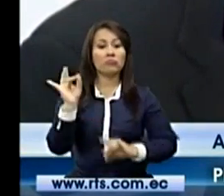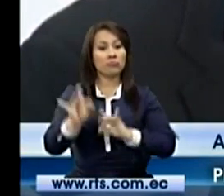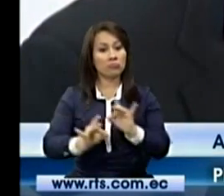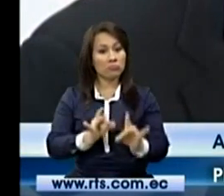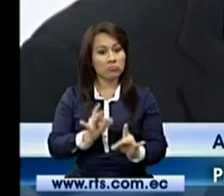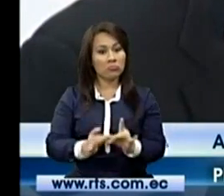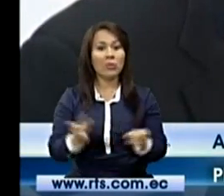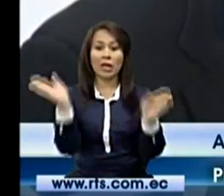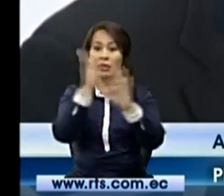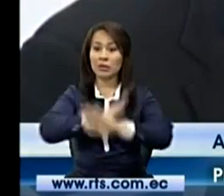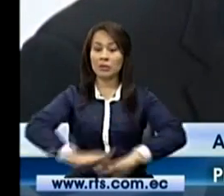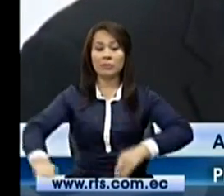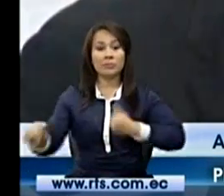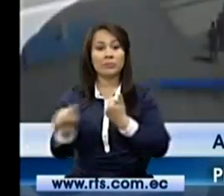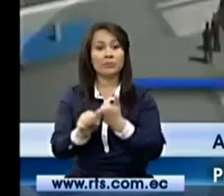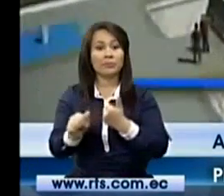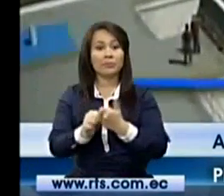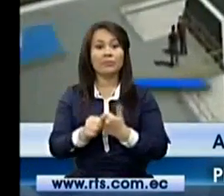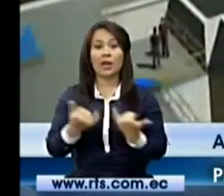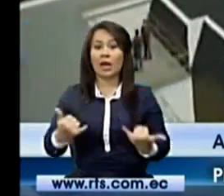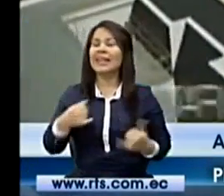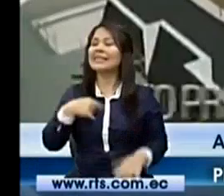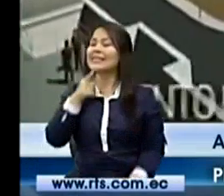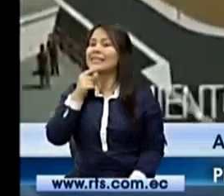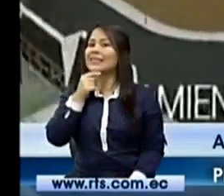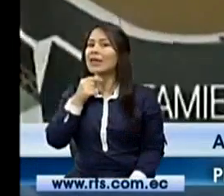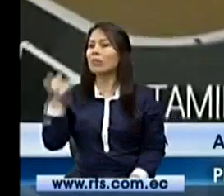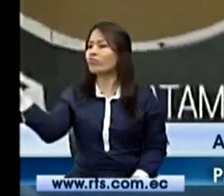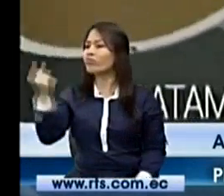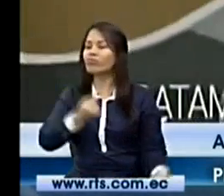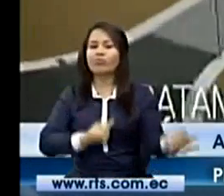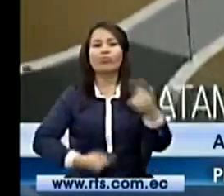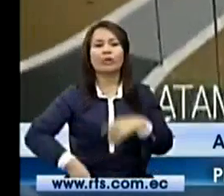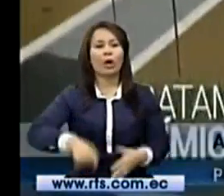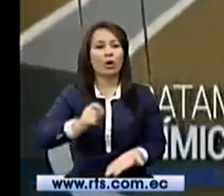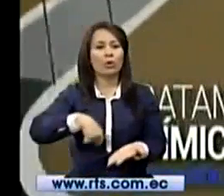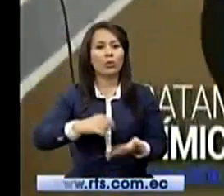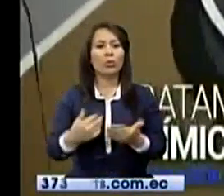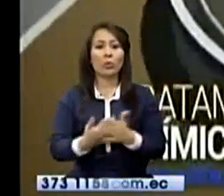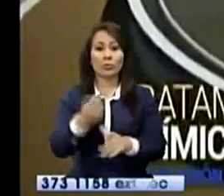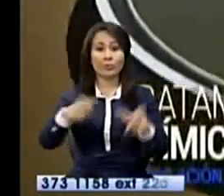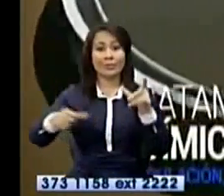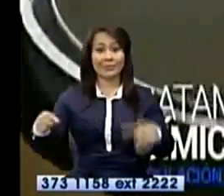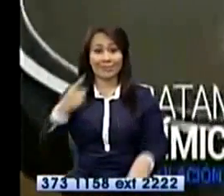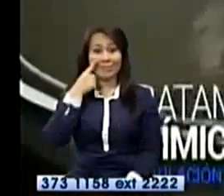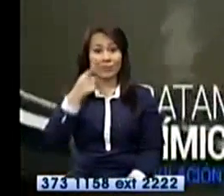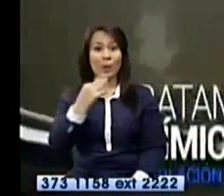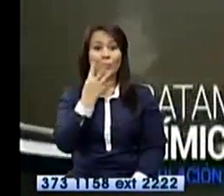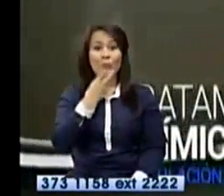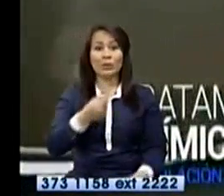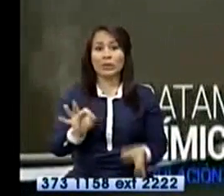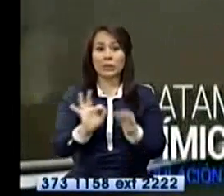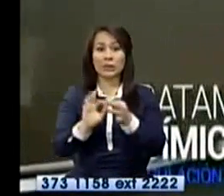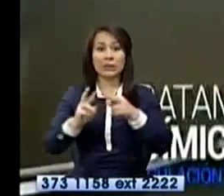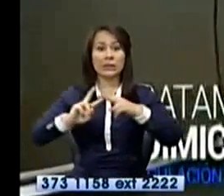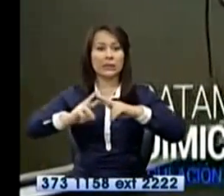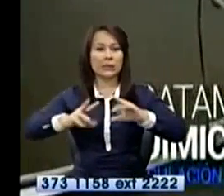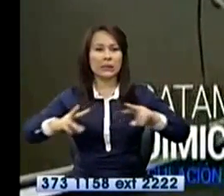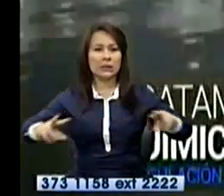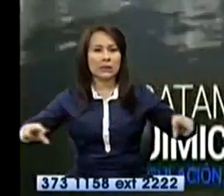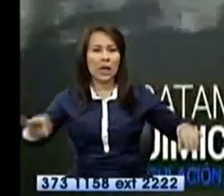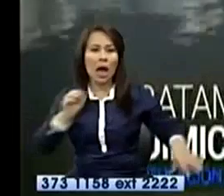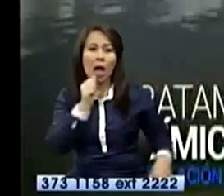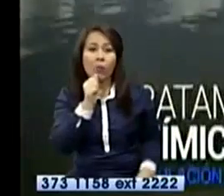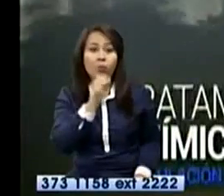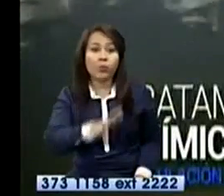parte culminante del proceso de contratación de este emblemático proyecto de construcción para la planta de tratamiento de